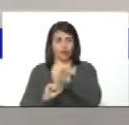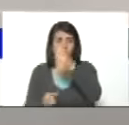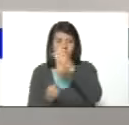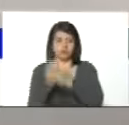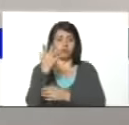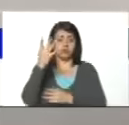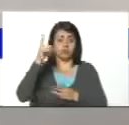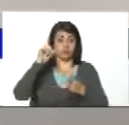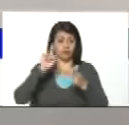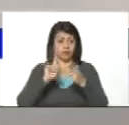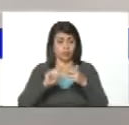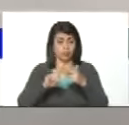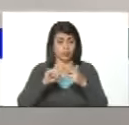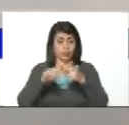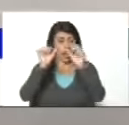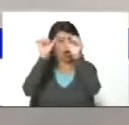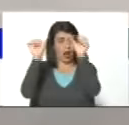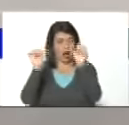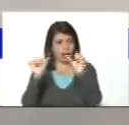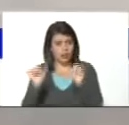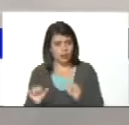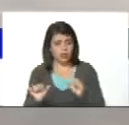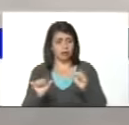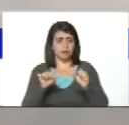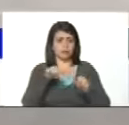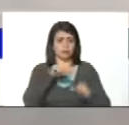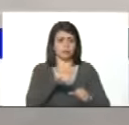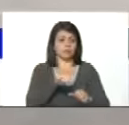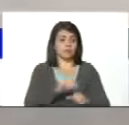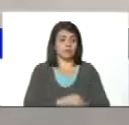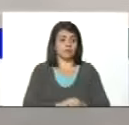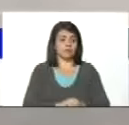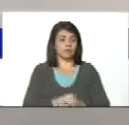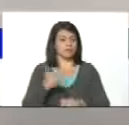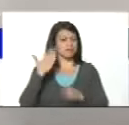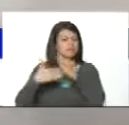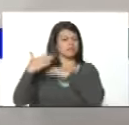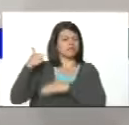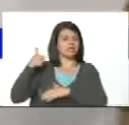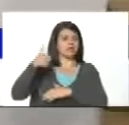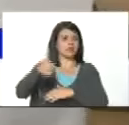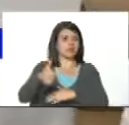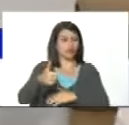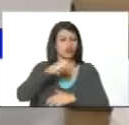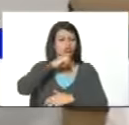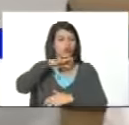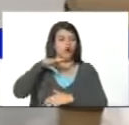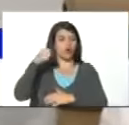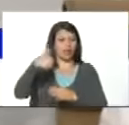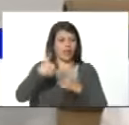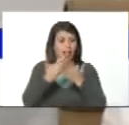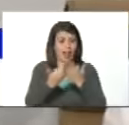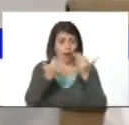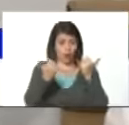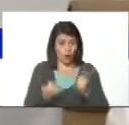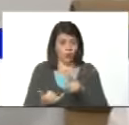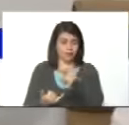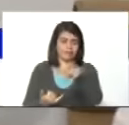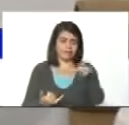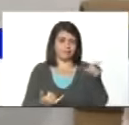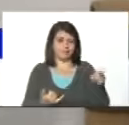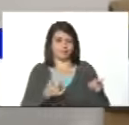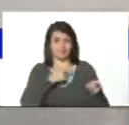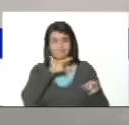creación artística de siglos anteriores, ahora sea eso.